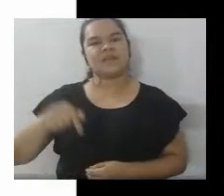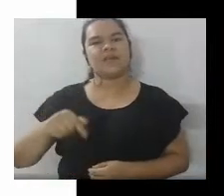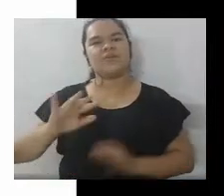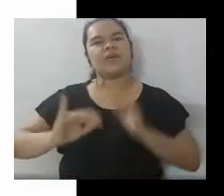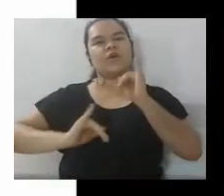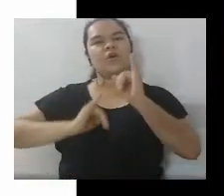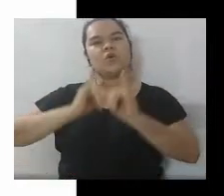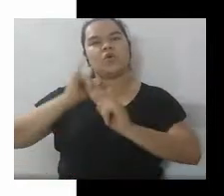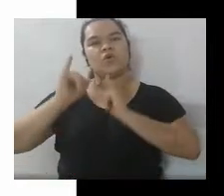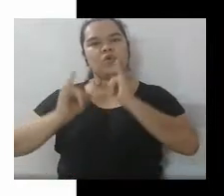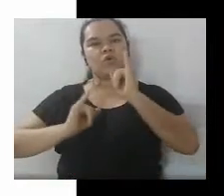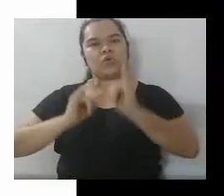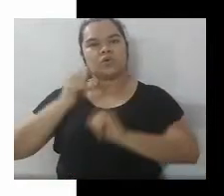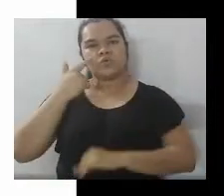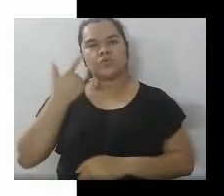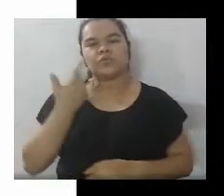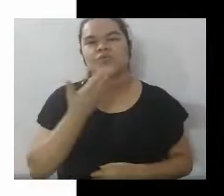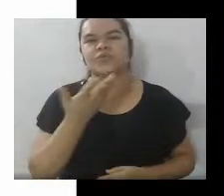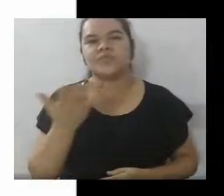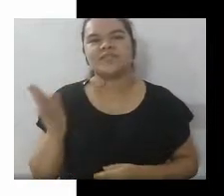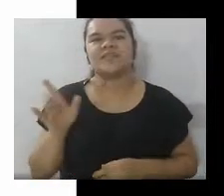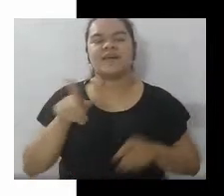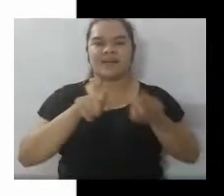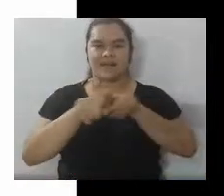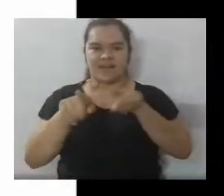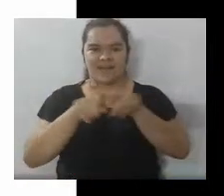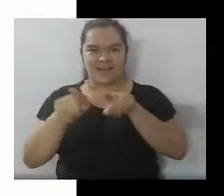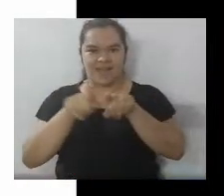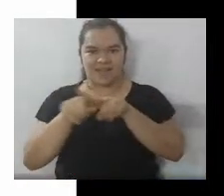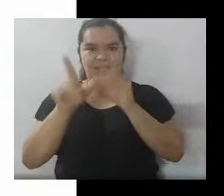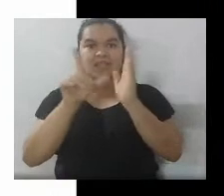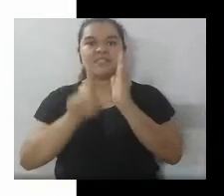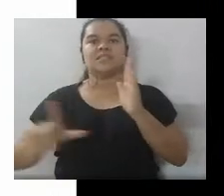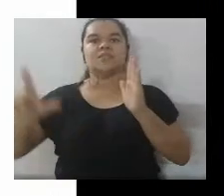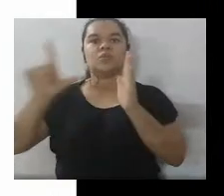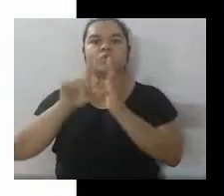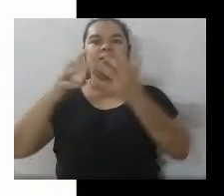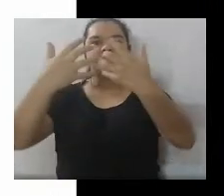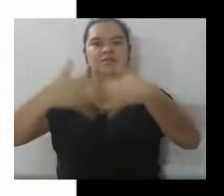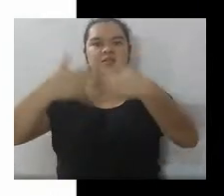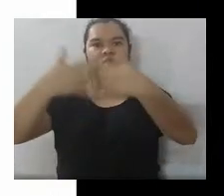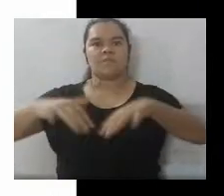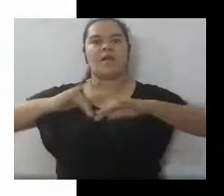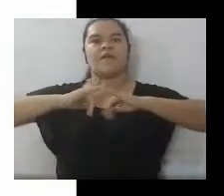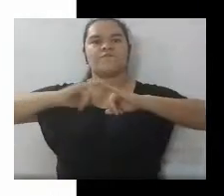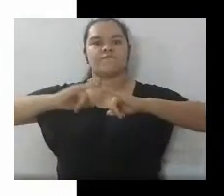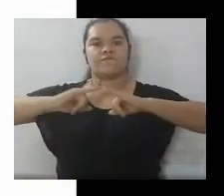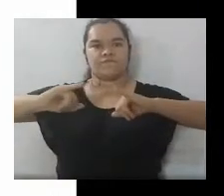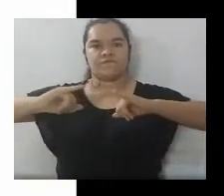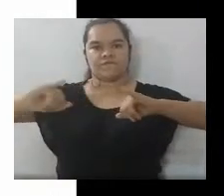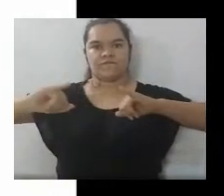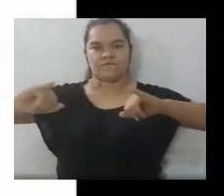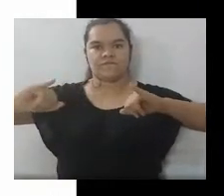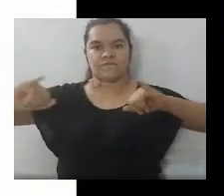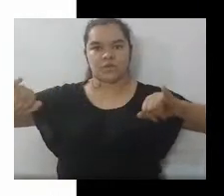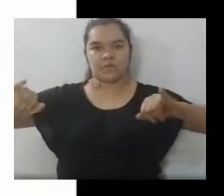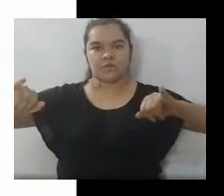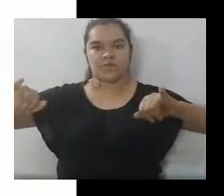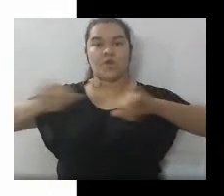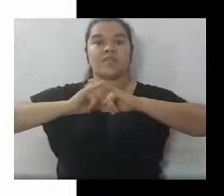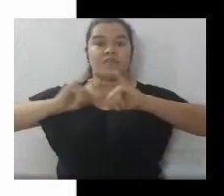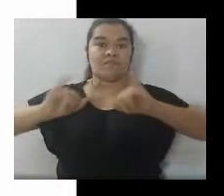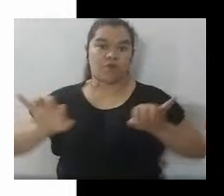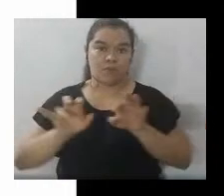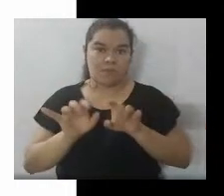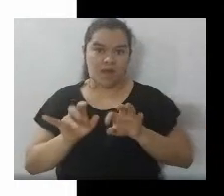demostrar las calidades de la gloriosa licenciatura en Sistemas de Información de la UNE, la carrera de informática,